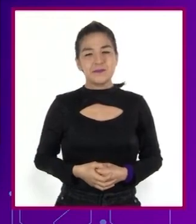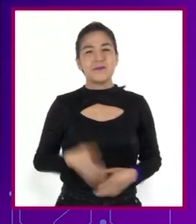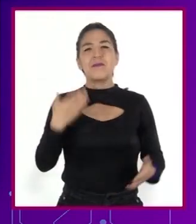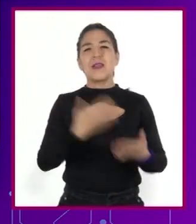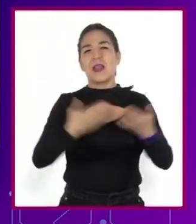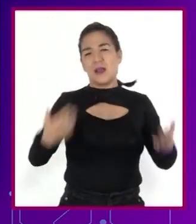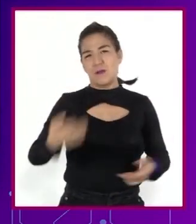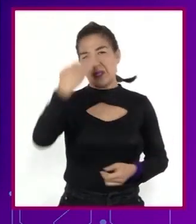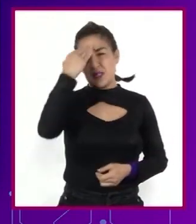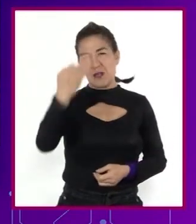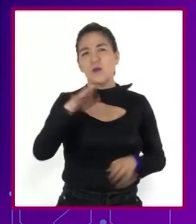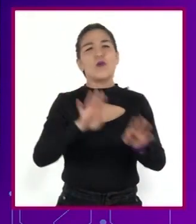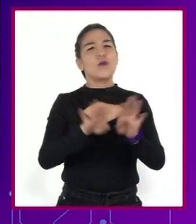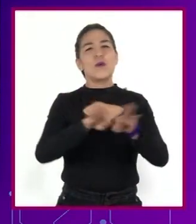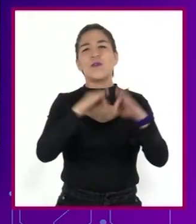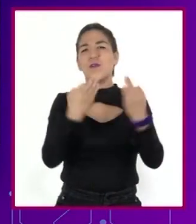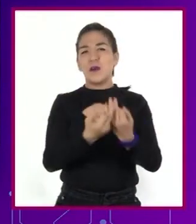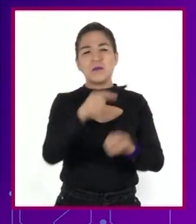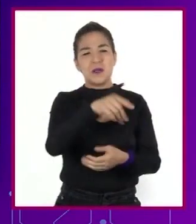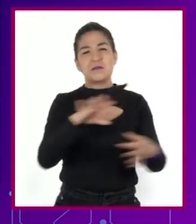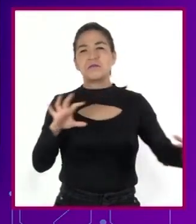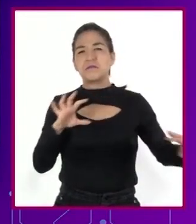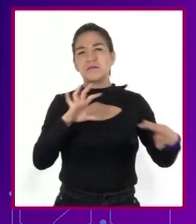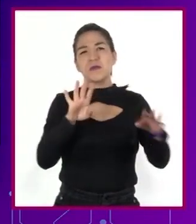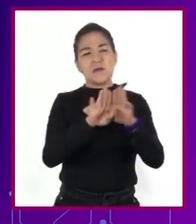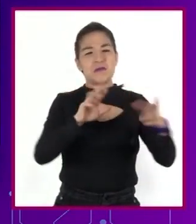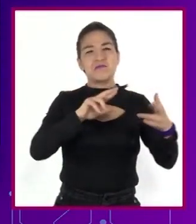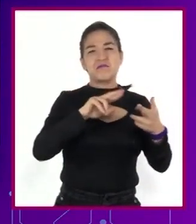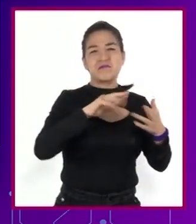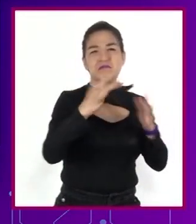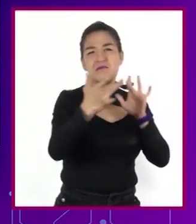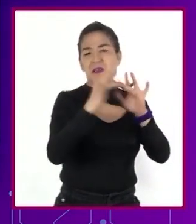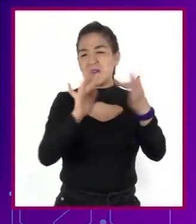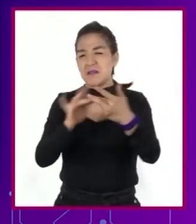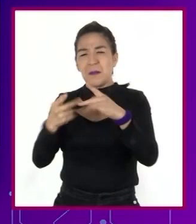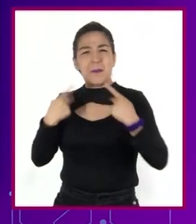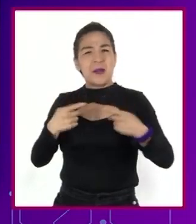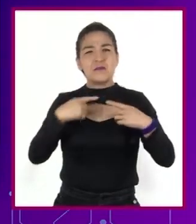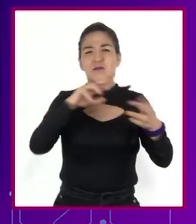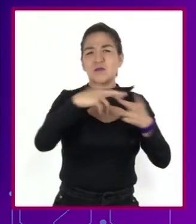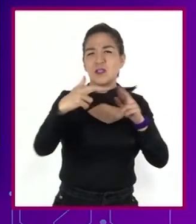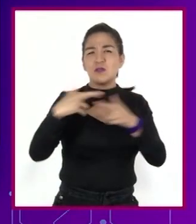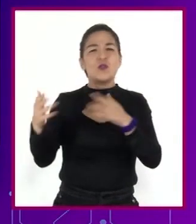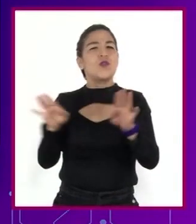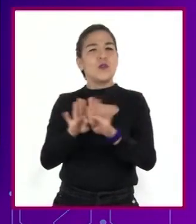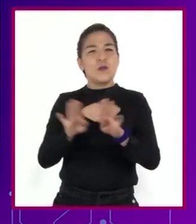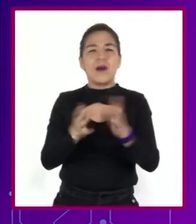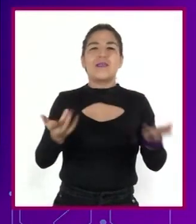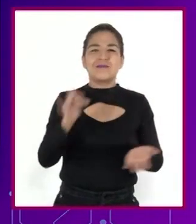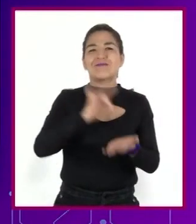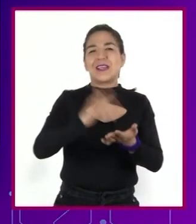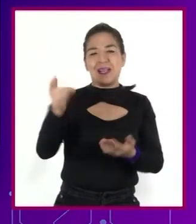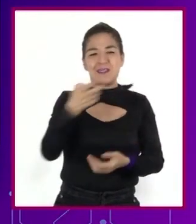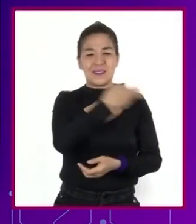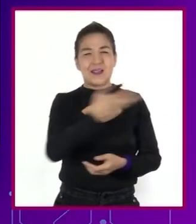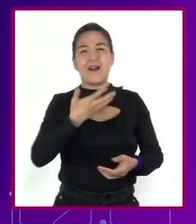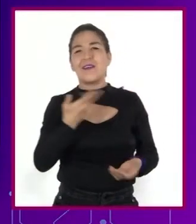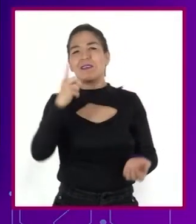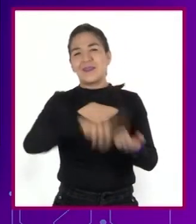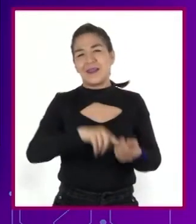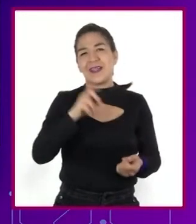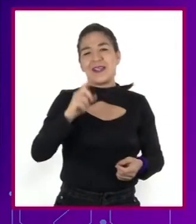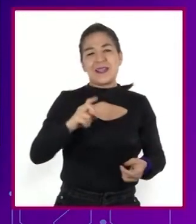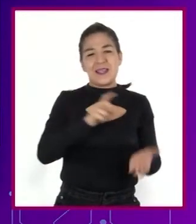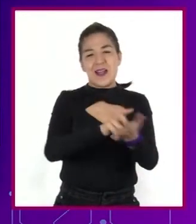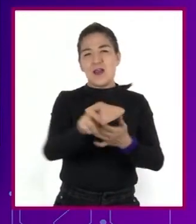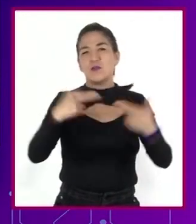Actualmente, las formas de relacionarnos entre los pueblos y las personas han cambiado gracias a que contamos con los derechos